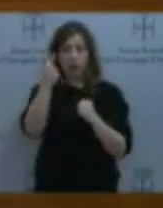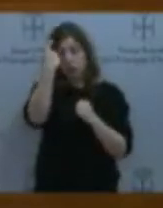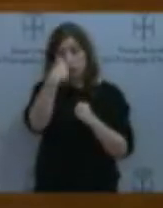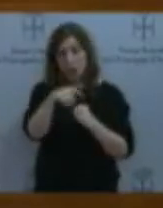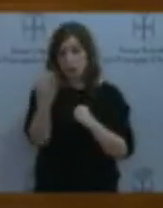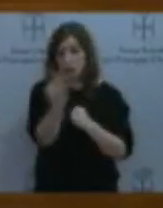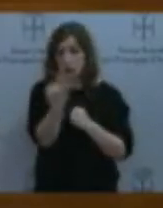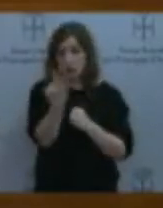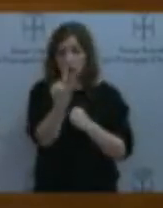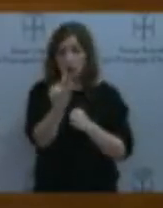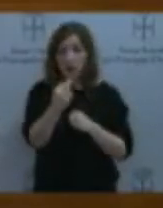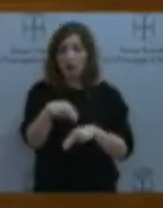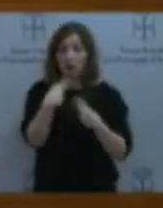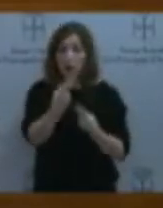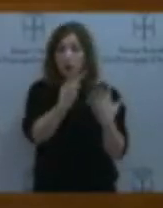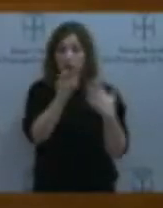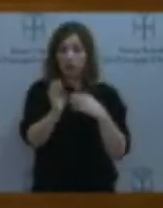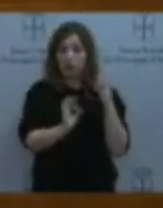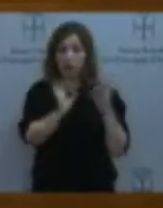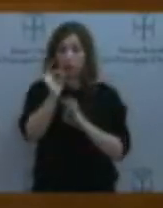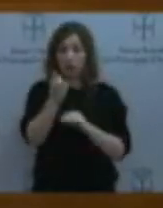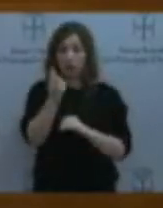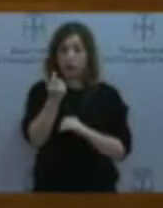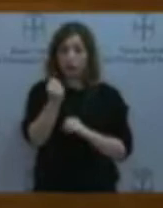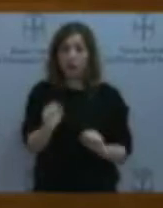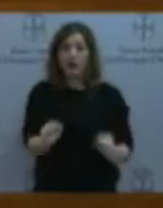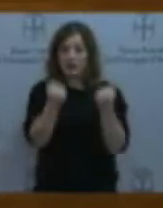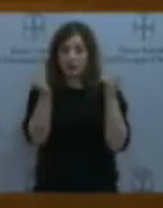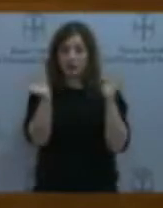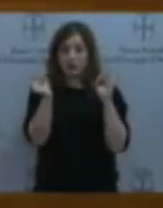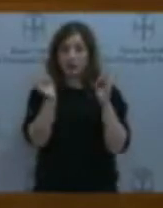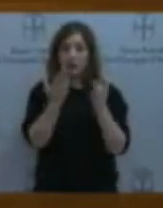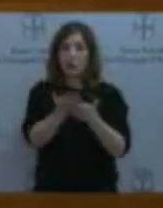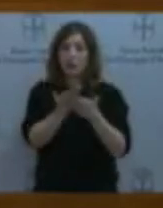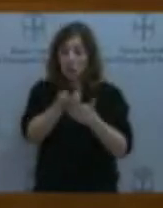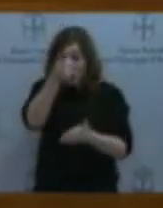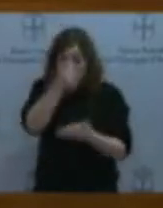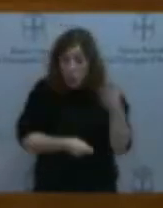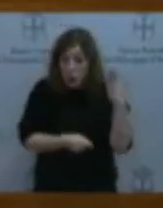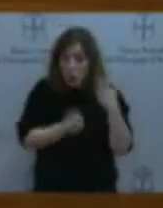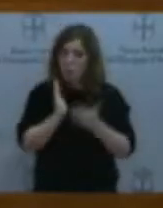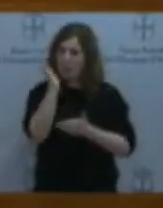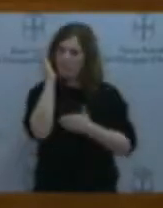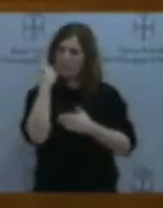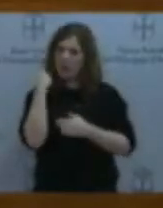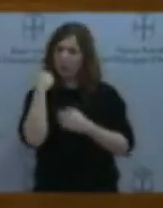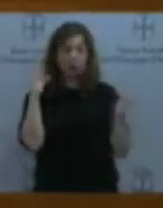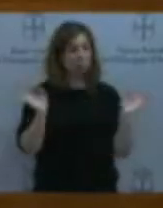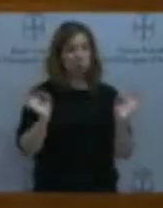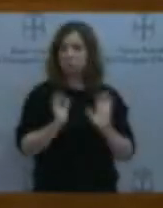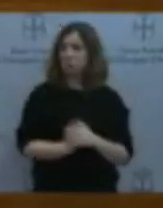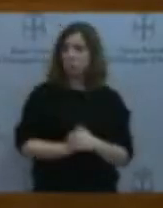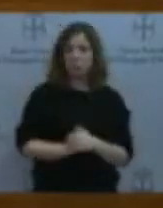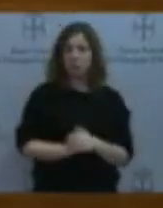el 80% del dinero del rescate y nadie pide mano dura con los bancos. Lo que nosotros